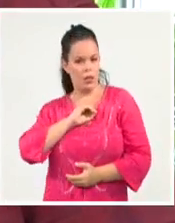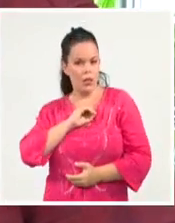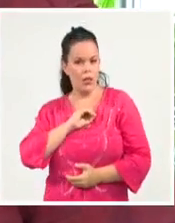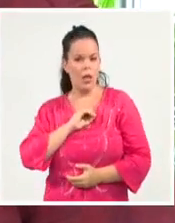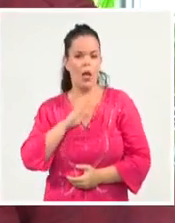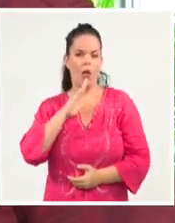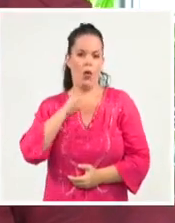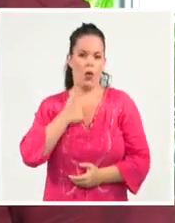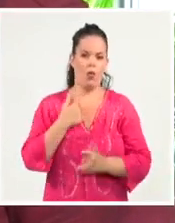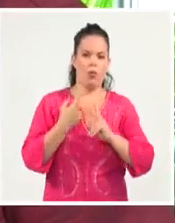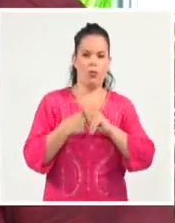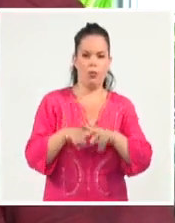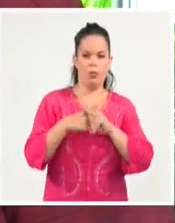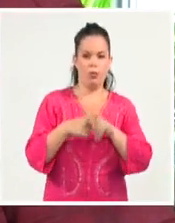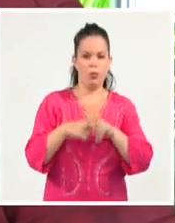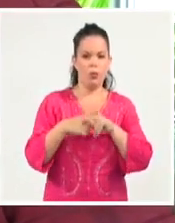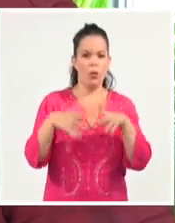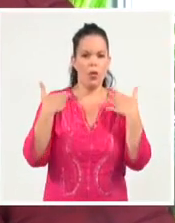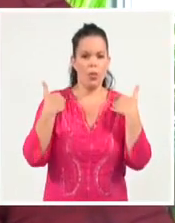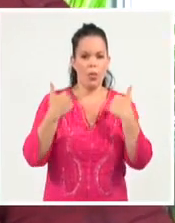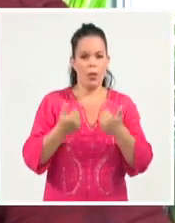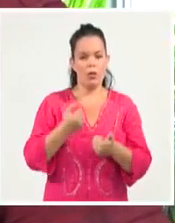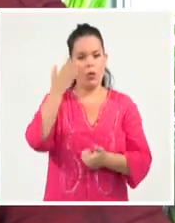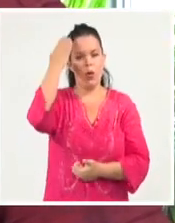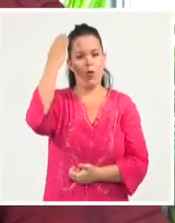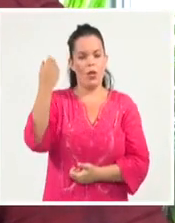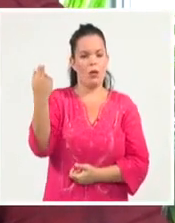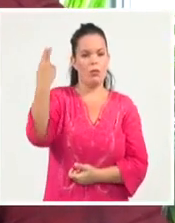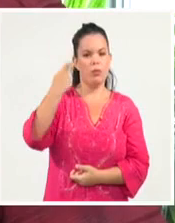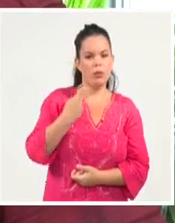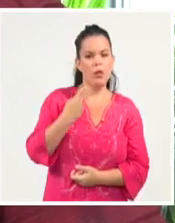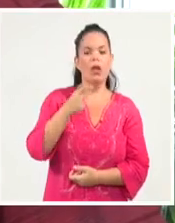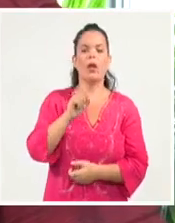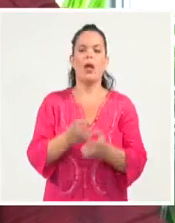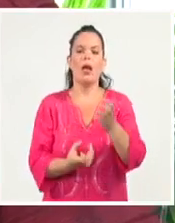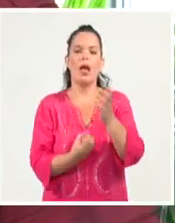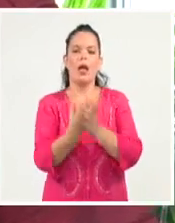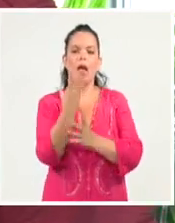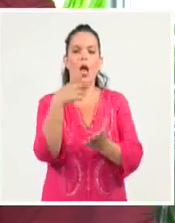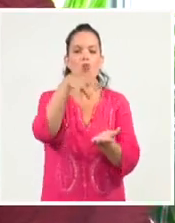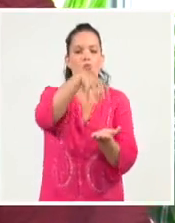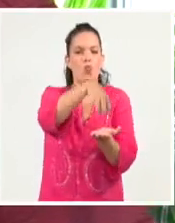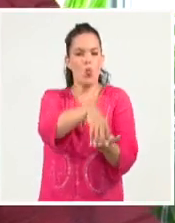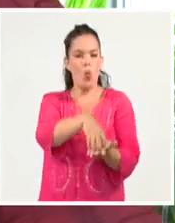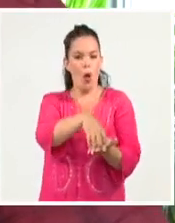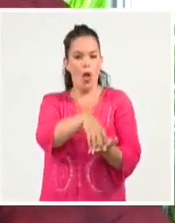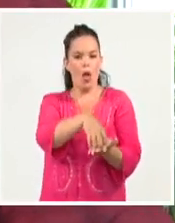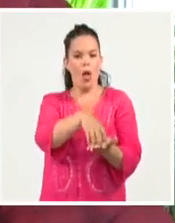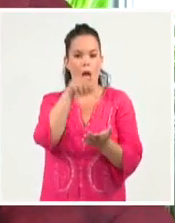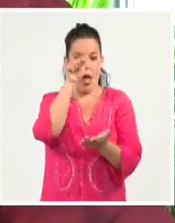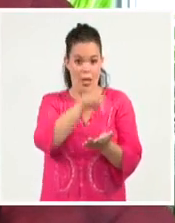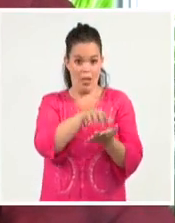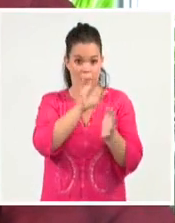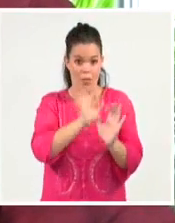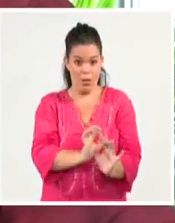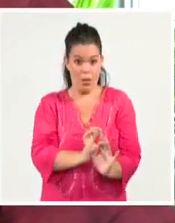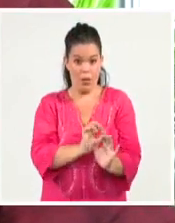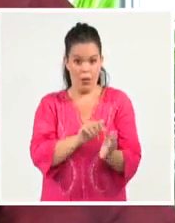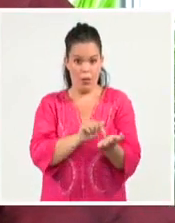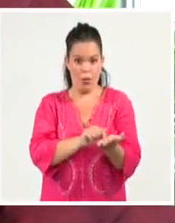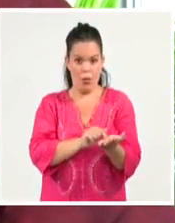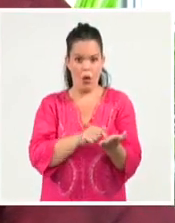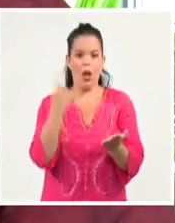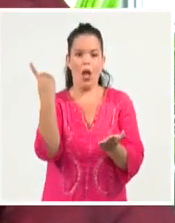nos ha presentado, la dirección del país ha decidido crear un puesto de dirección gubernamental nacional